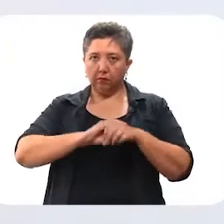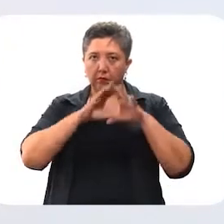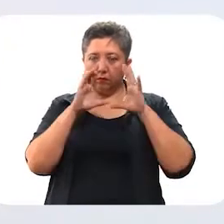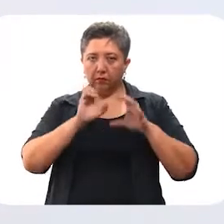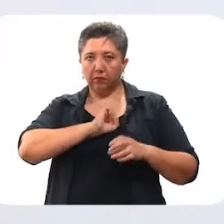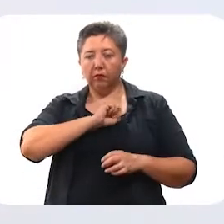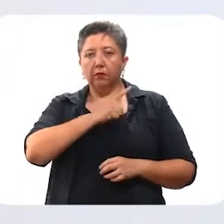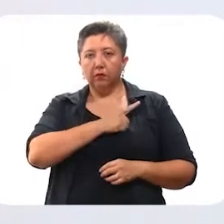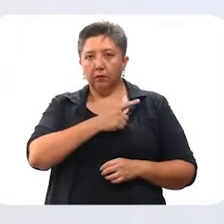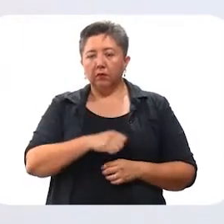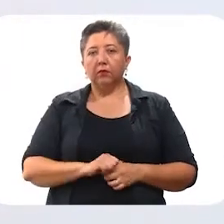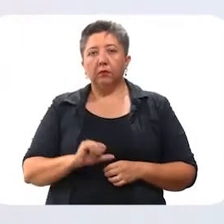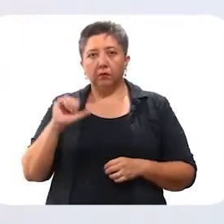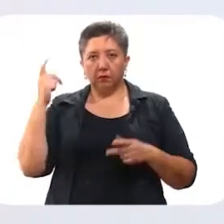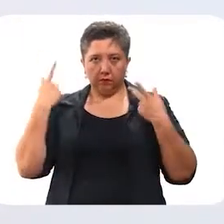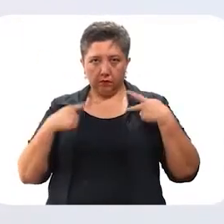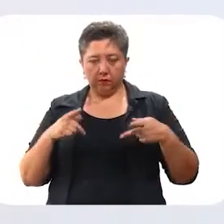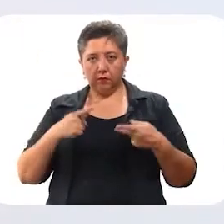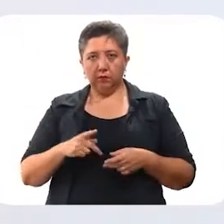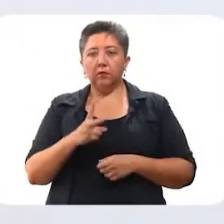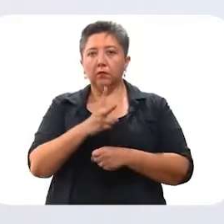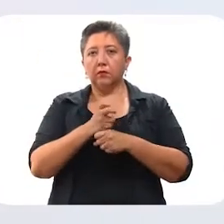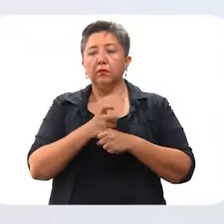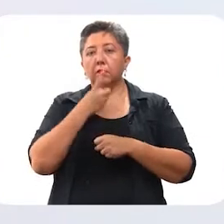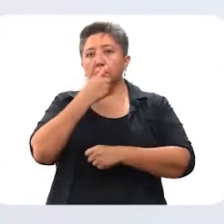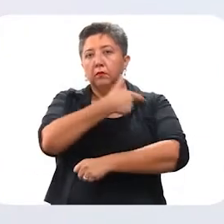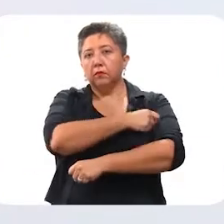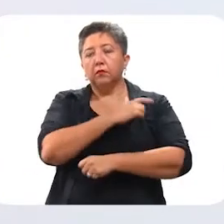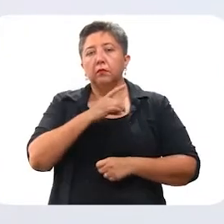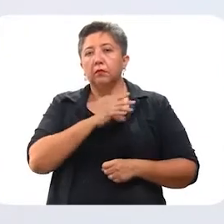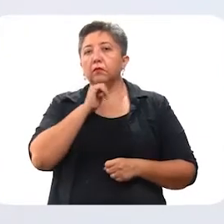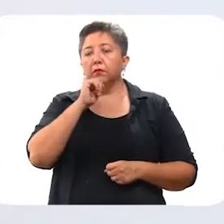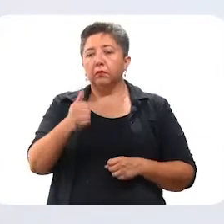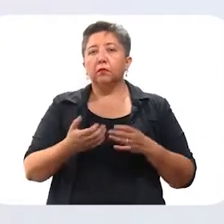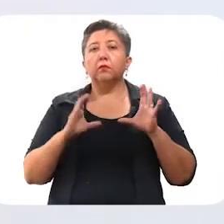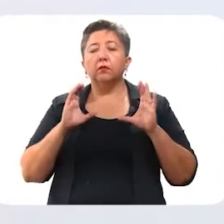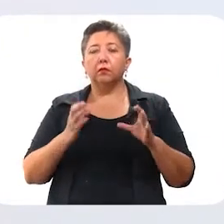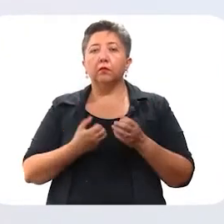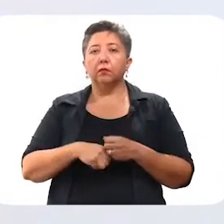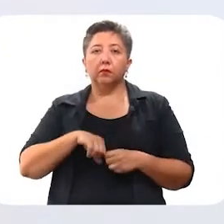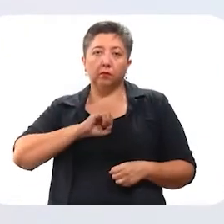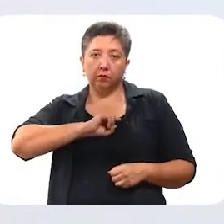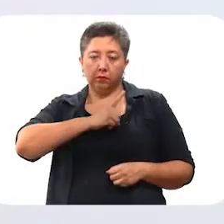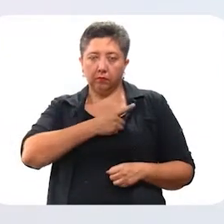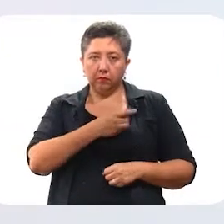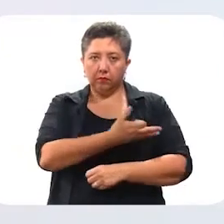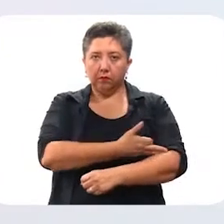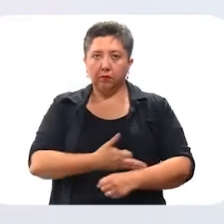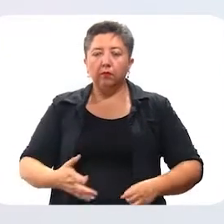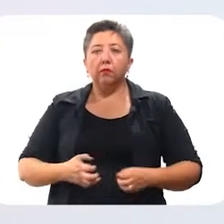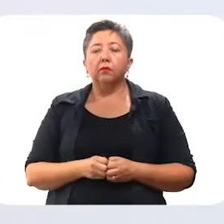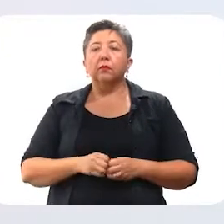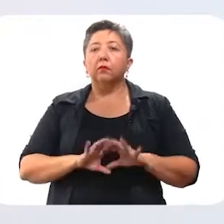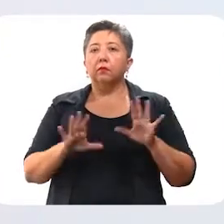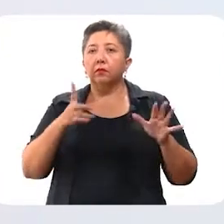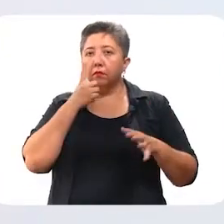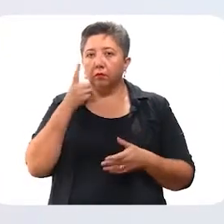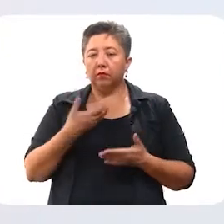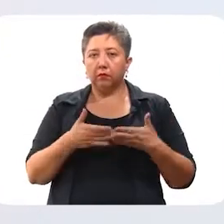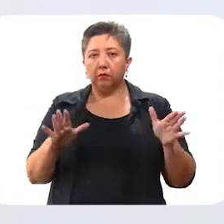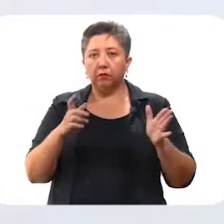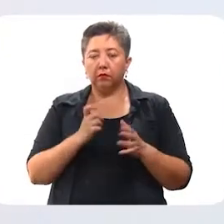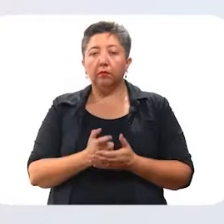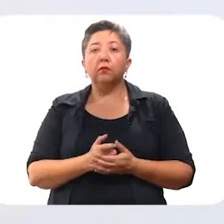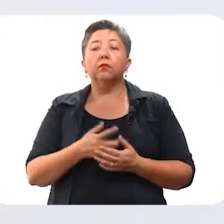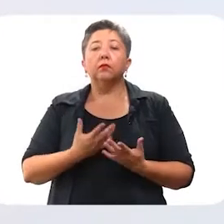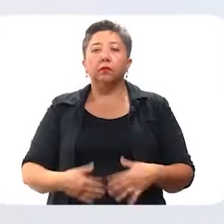su salud y de las demás personas. Los invitamos a vacunarse sin temor para proteger nuestra salud y la de nuestras familias. Como se ha señalado, en la